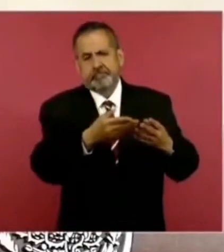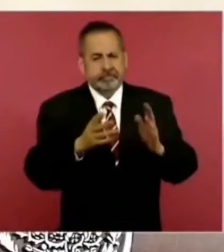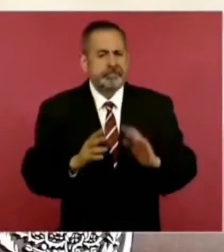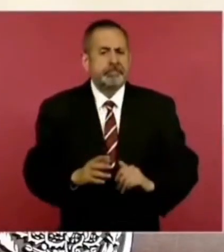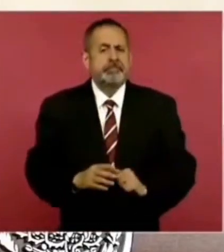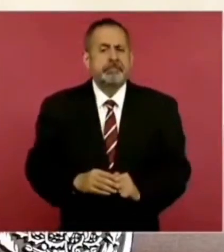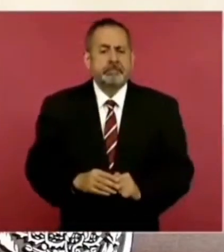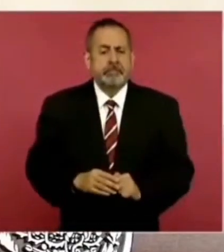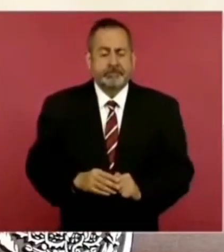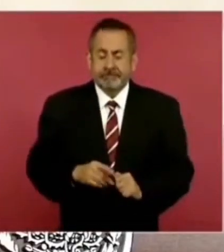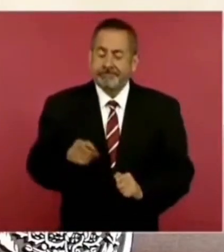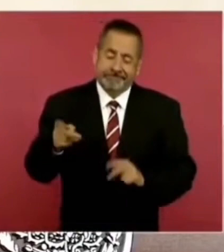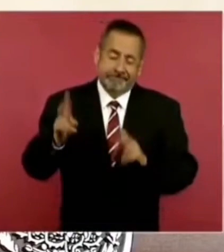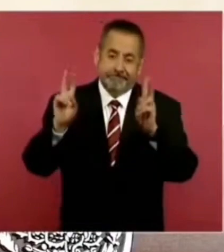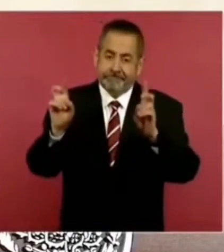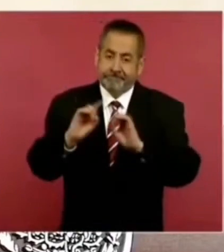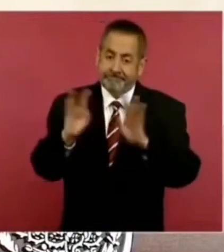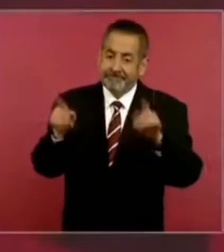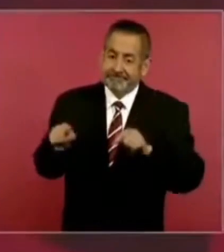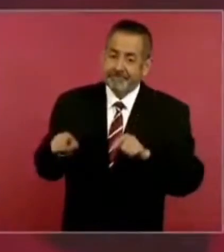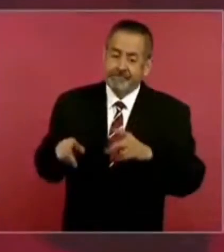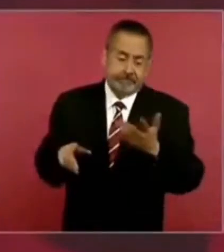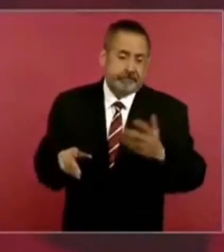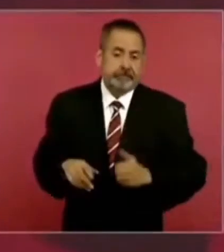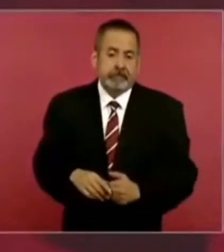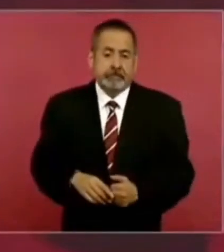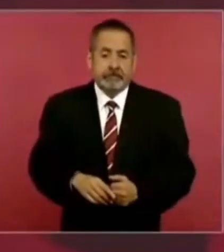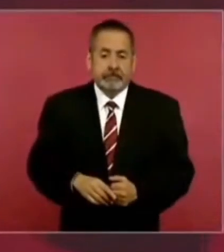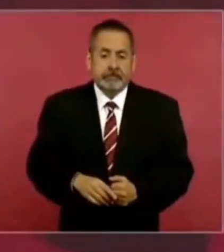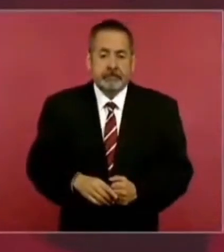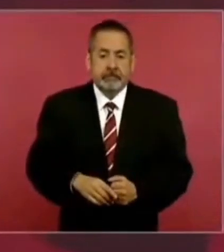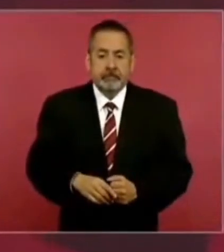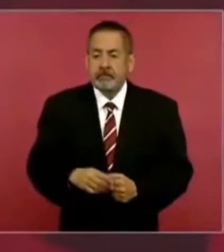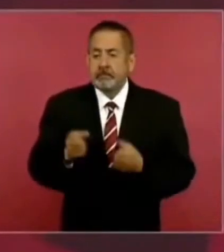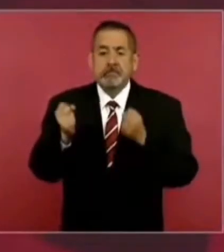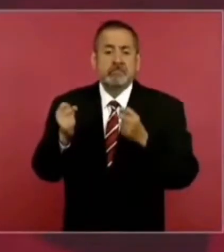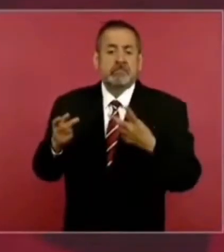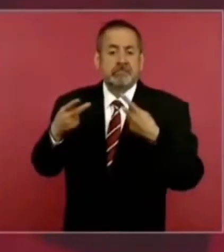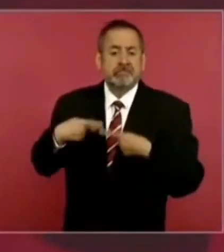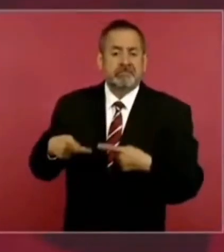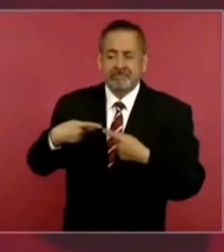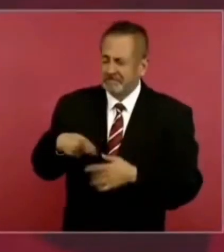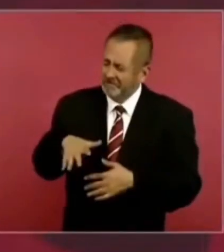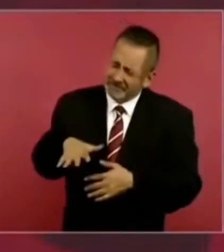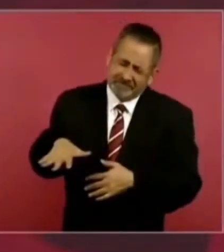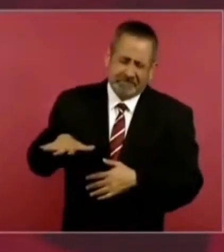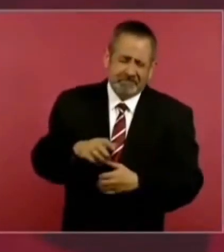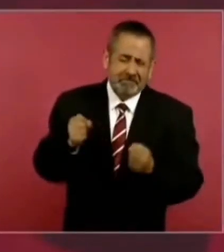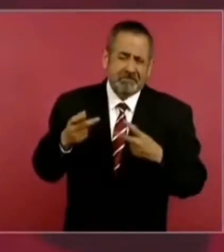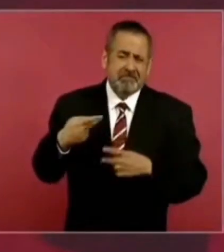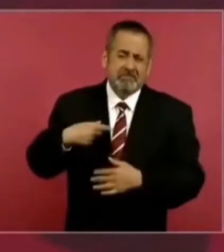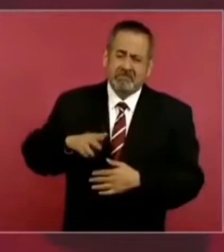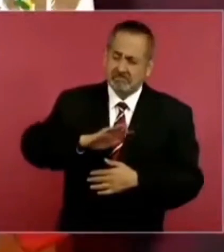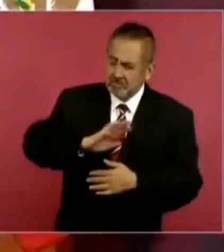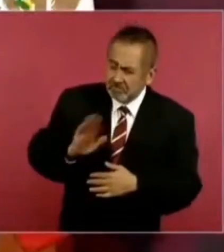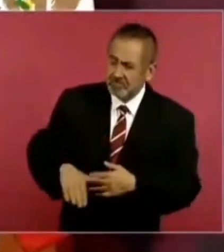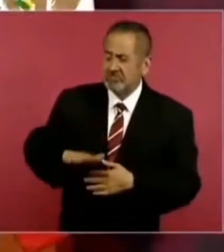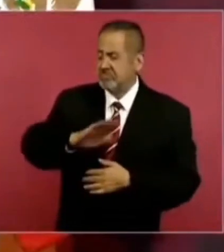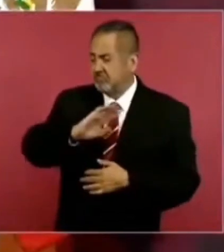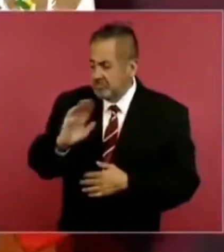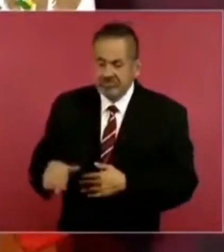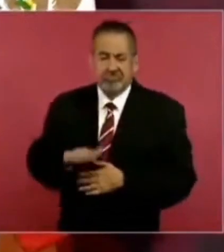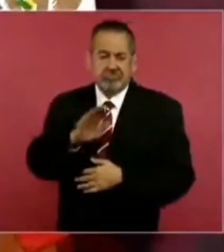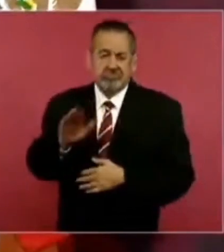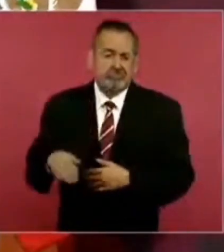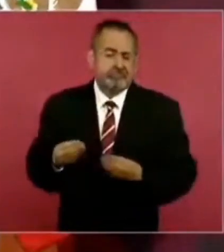asunto delicadísimo, porque pierden la vida muchas personas.